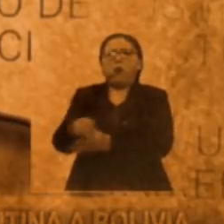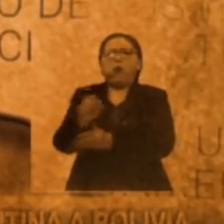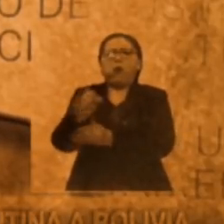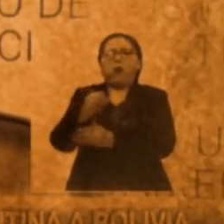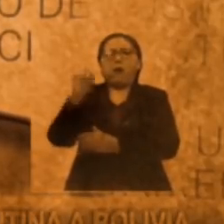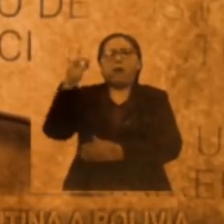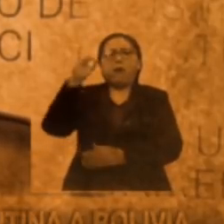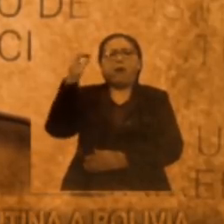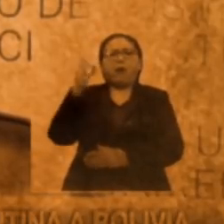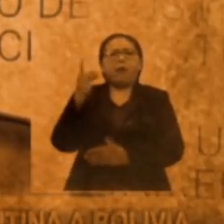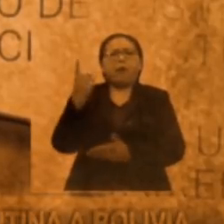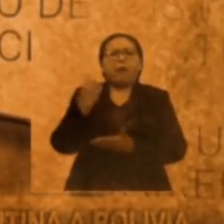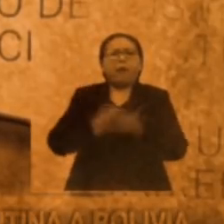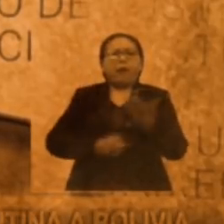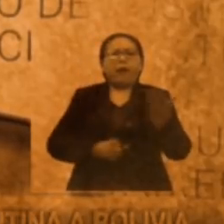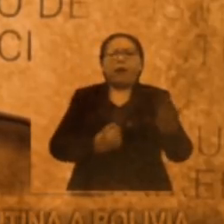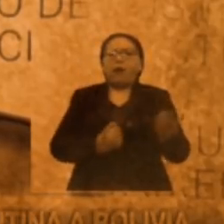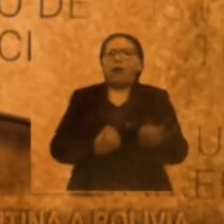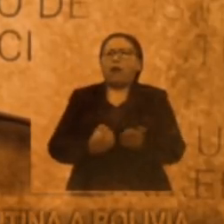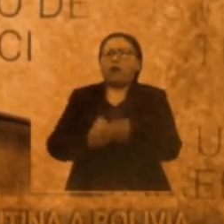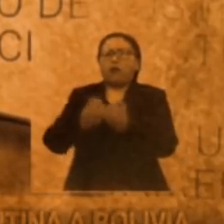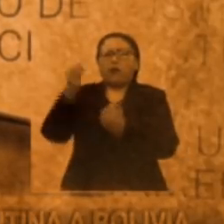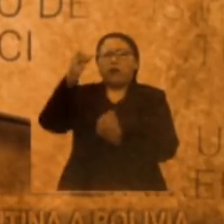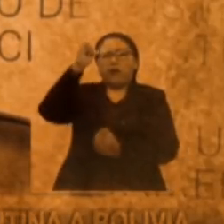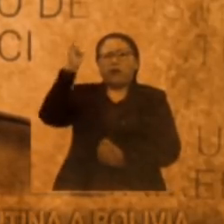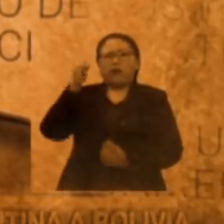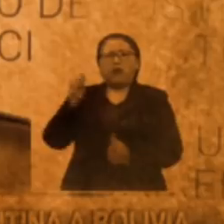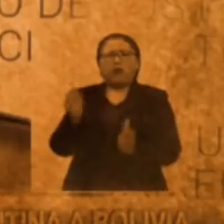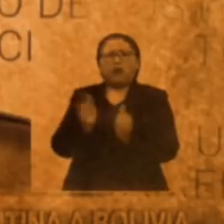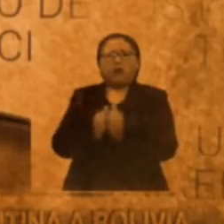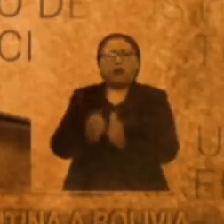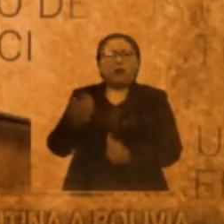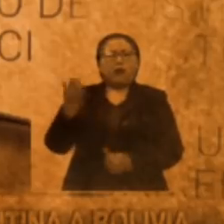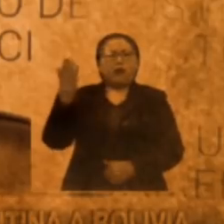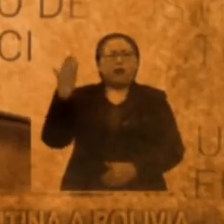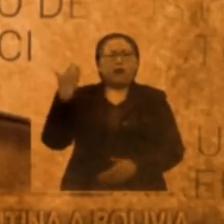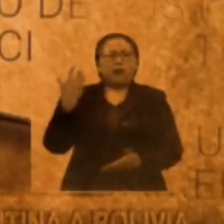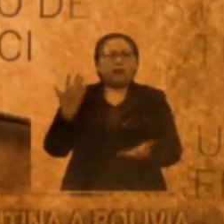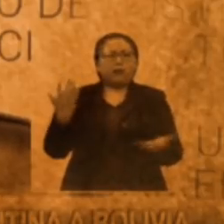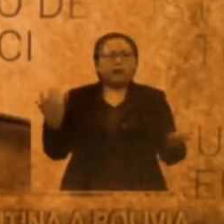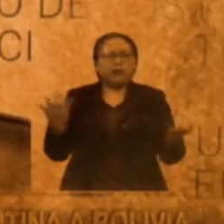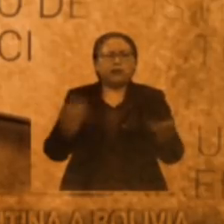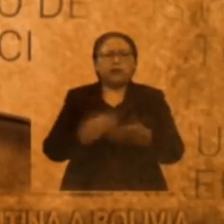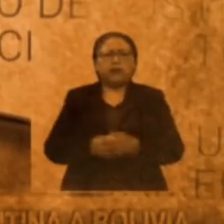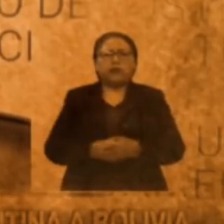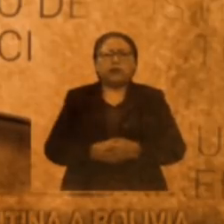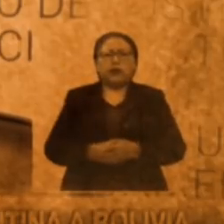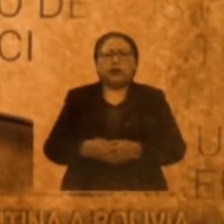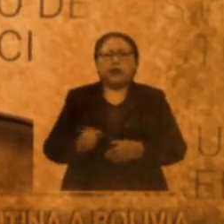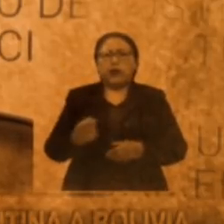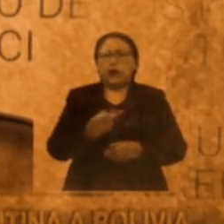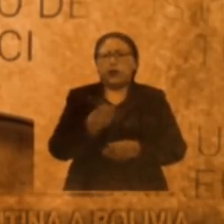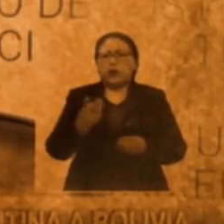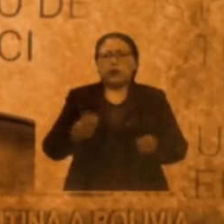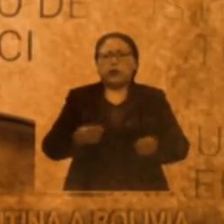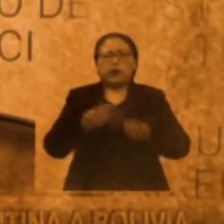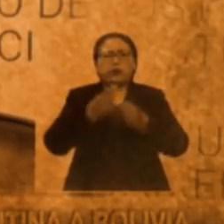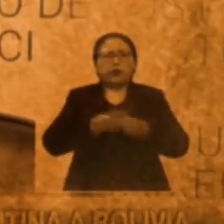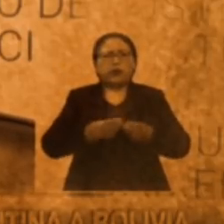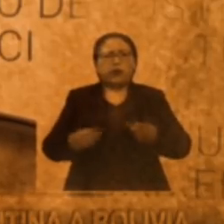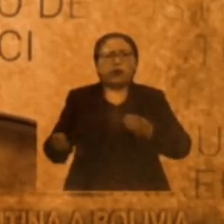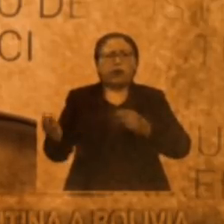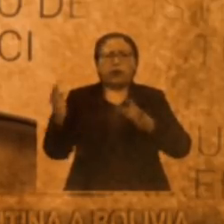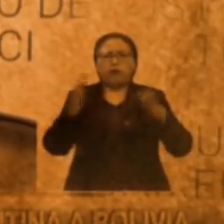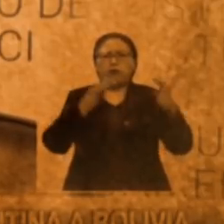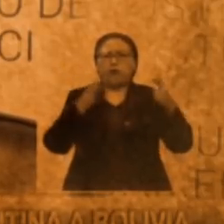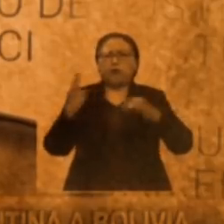que 26.900 cartuchos están en depósitos de la policía y otro tanto habría sido destinado a la Fuerza Aérea Boliviana, mientras que de